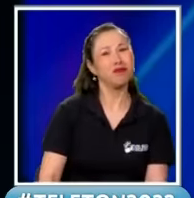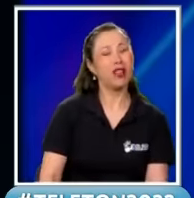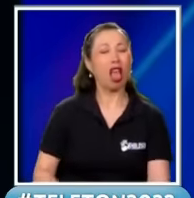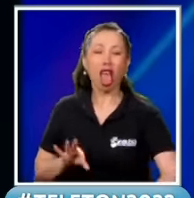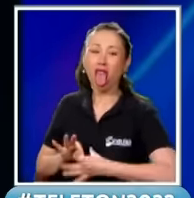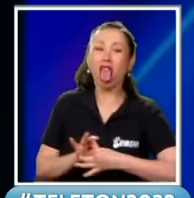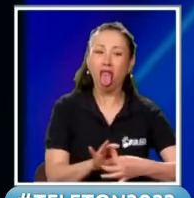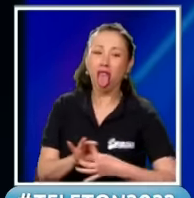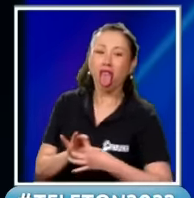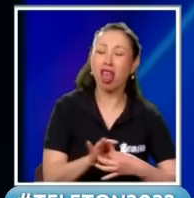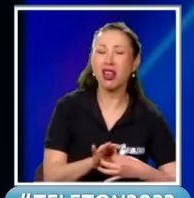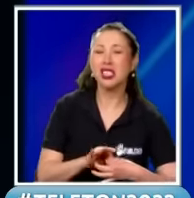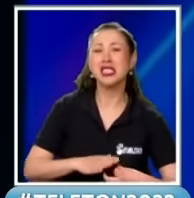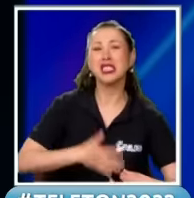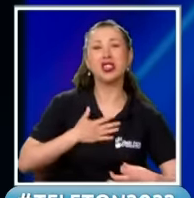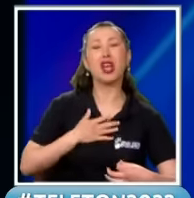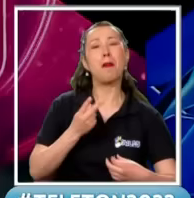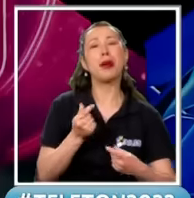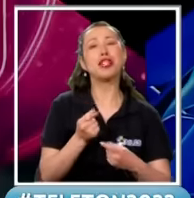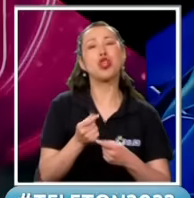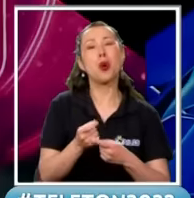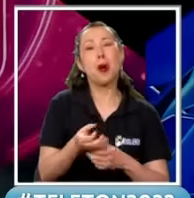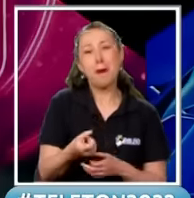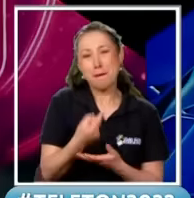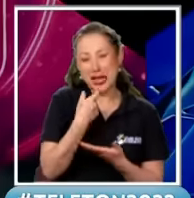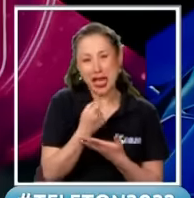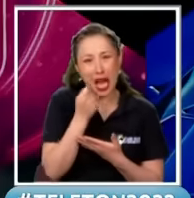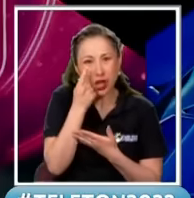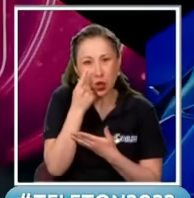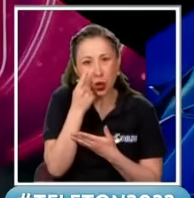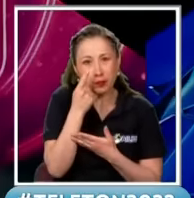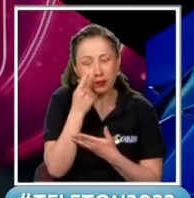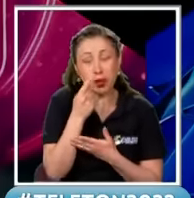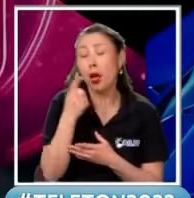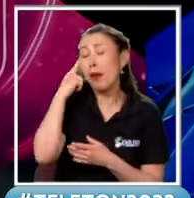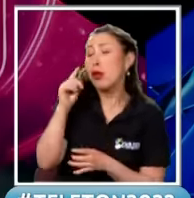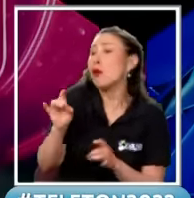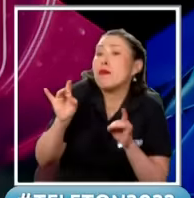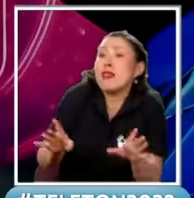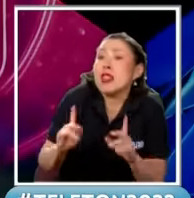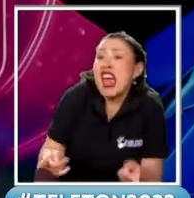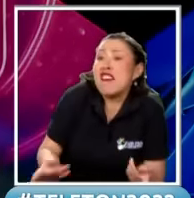depender de algo, siento que es como el Viagra. Bueno, pero hay gente que no le queda otra.